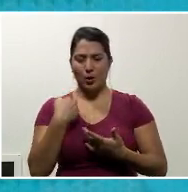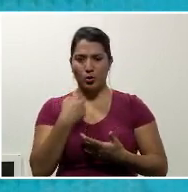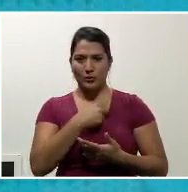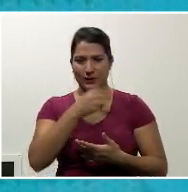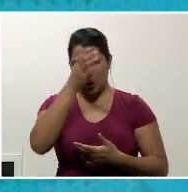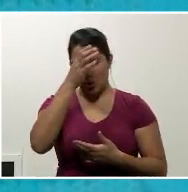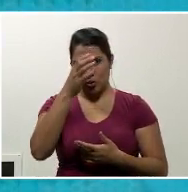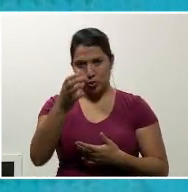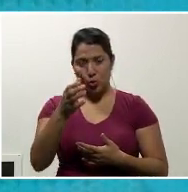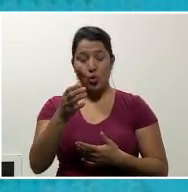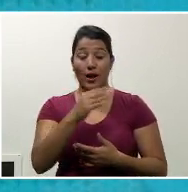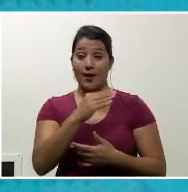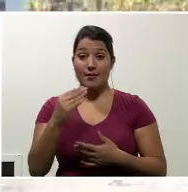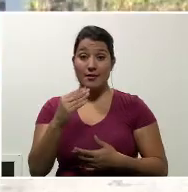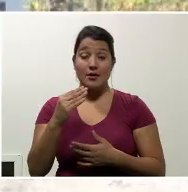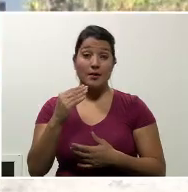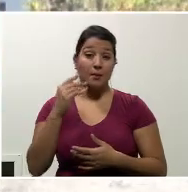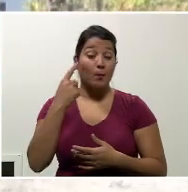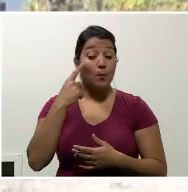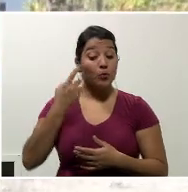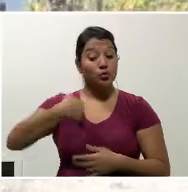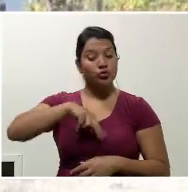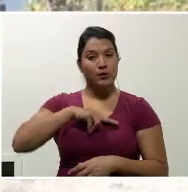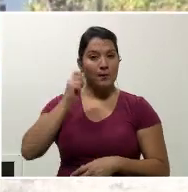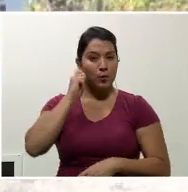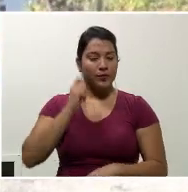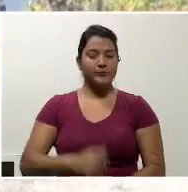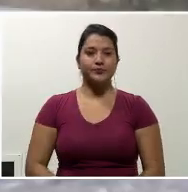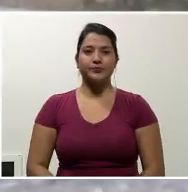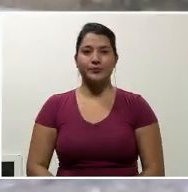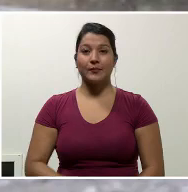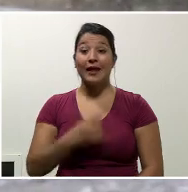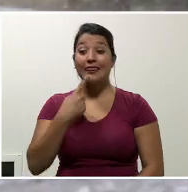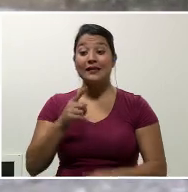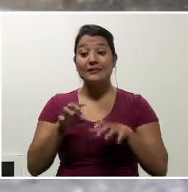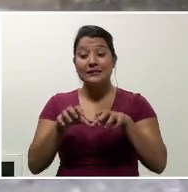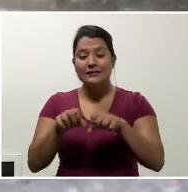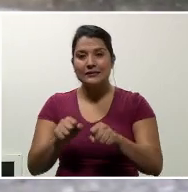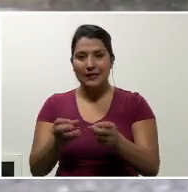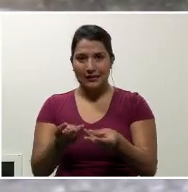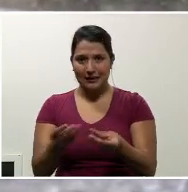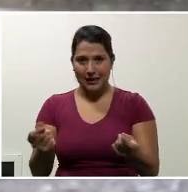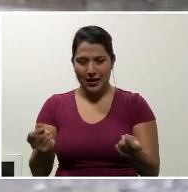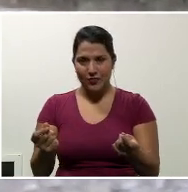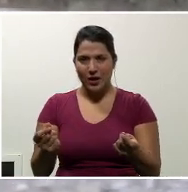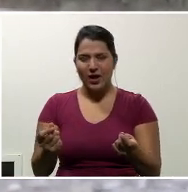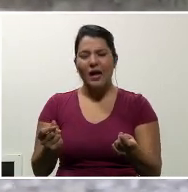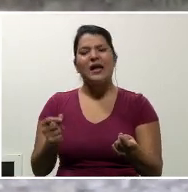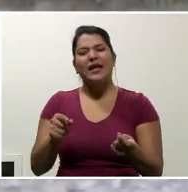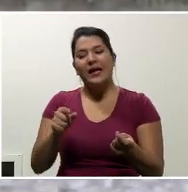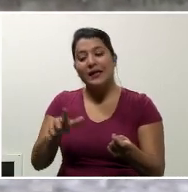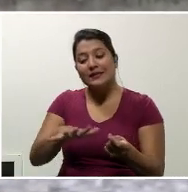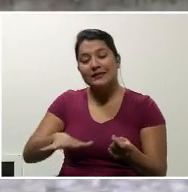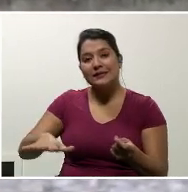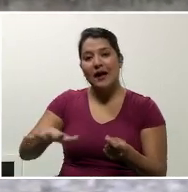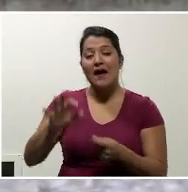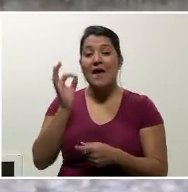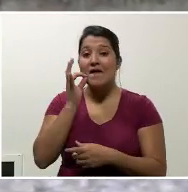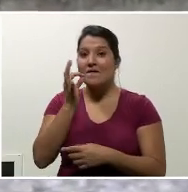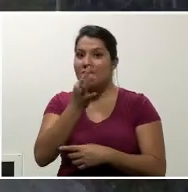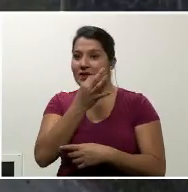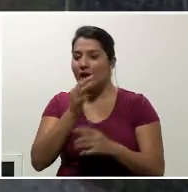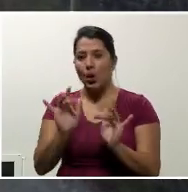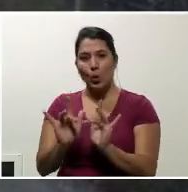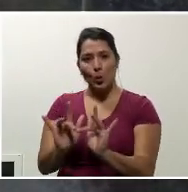acto de género y racismo. Los Brorán aseguran que la recuperación de tierras que están realizando es de fincas que no son ocupadas, por lo que no